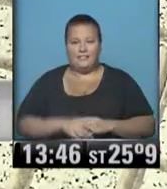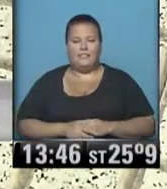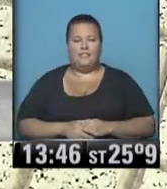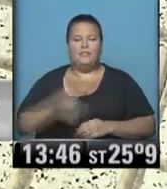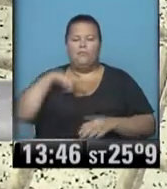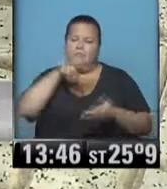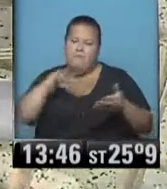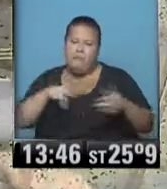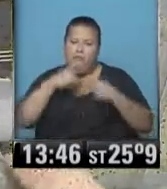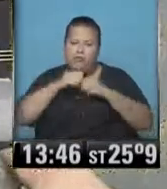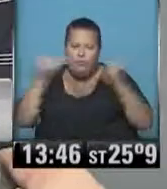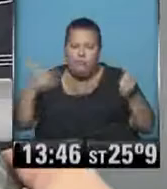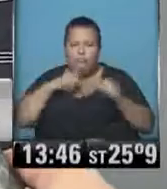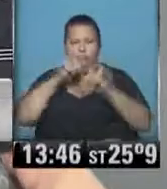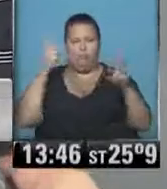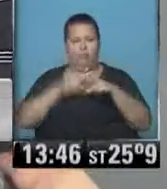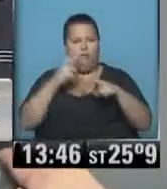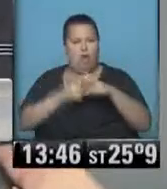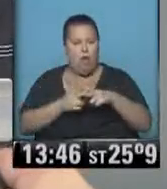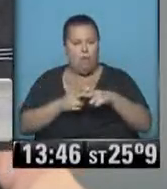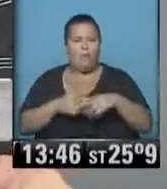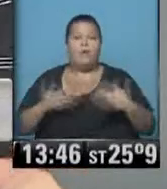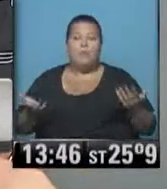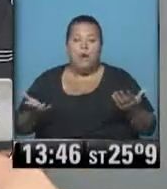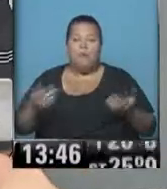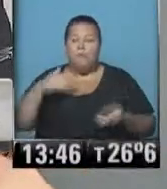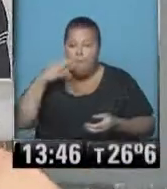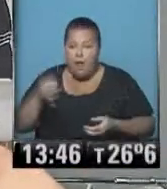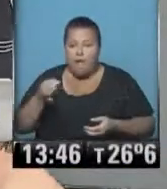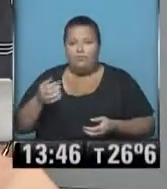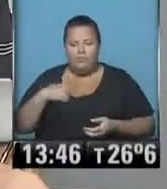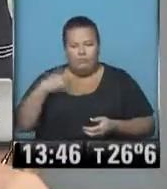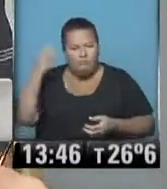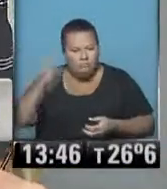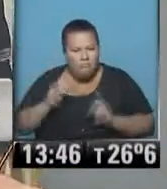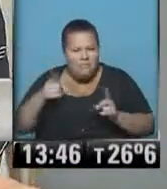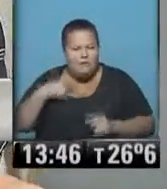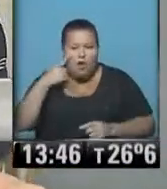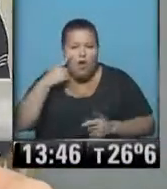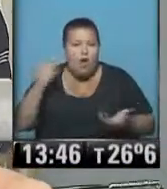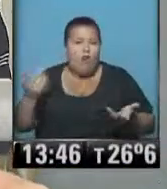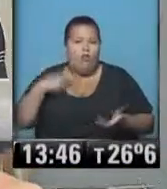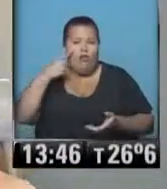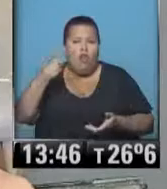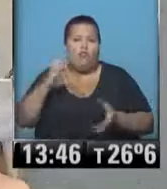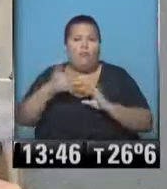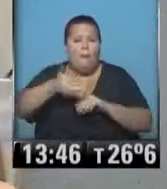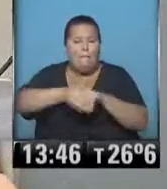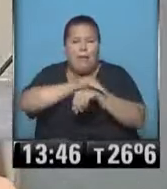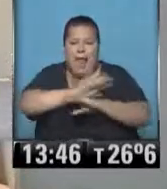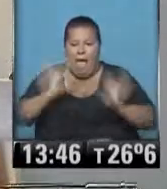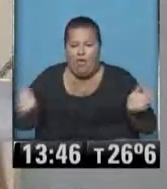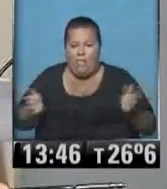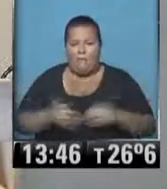a leer la noticia, me sorprendió el nombre y bueno, porque realmente, digo, será el que conozco yo, porque lo conocíamos como el pelado, nada